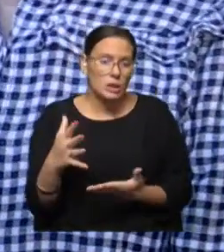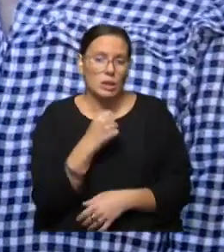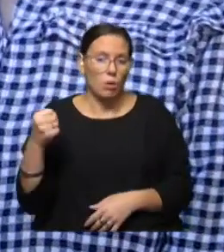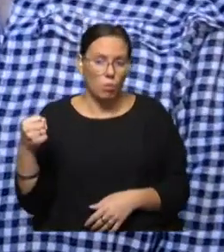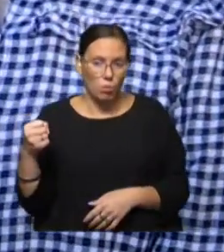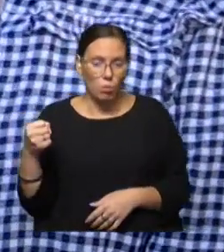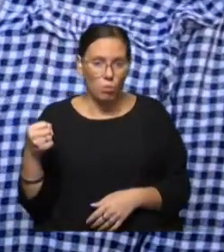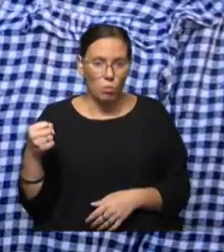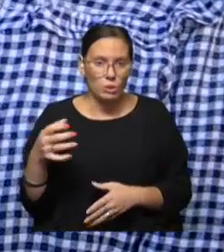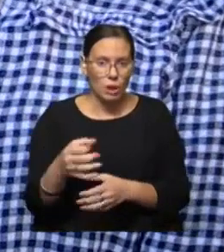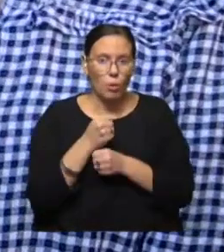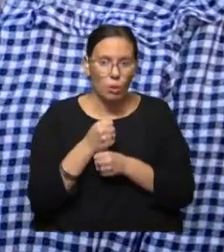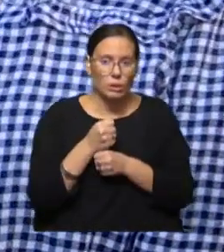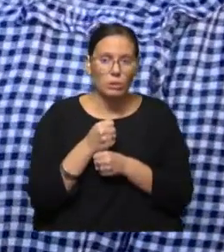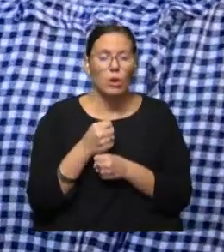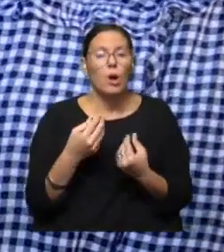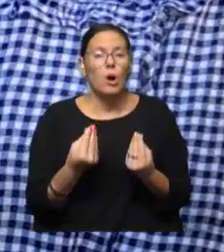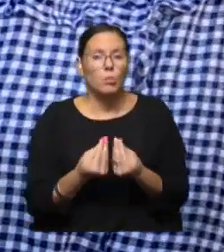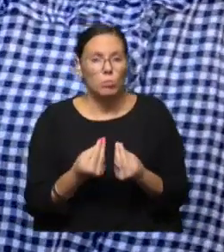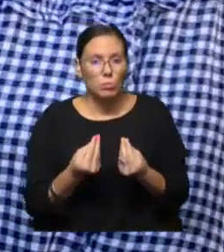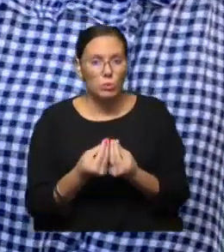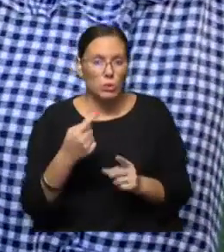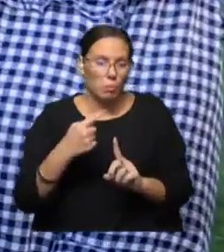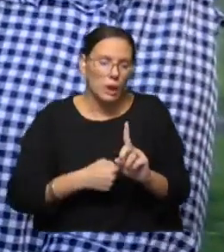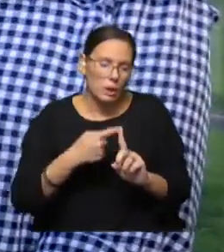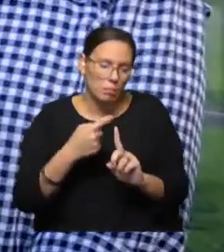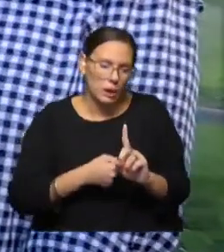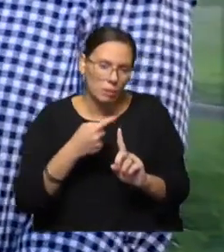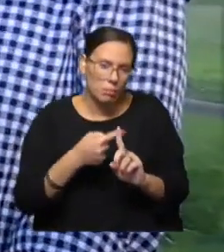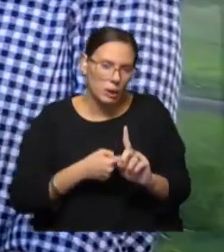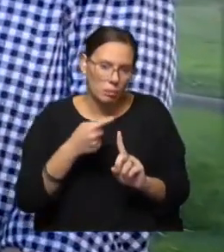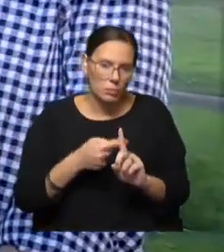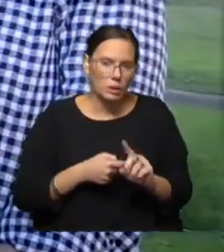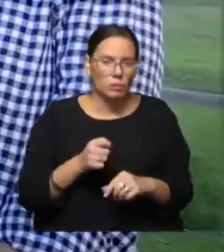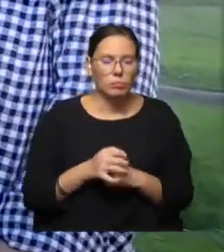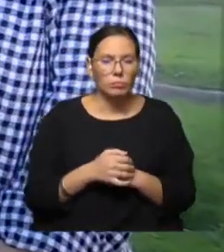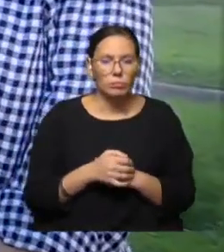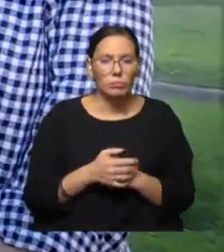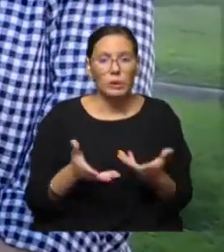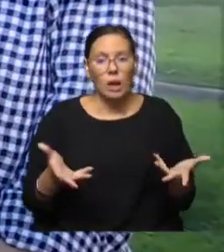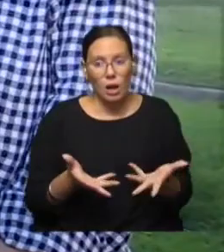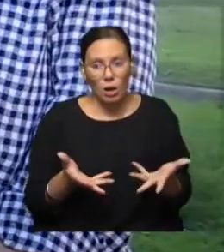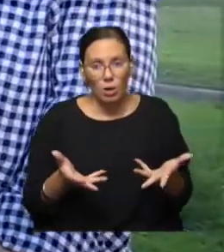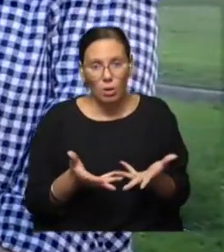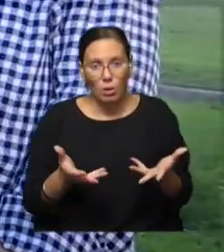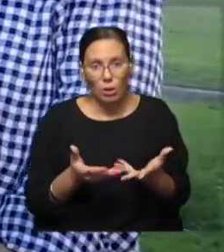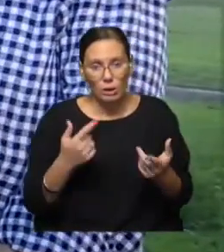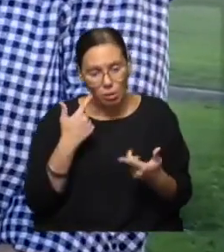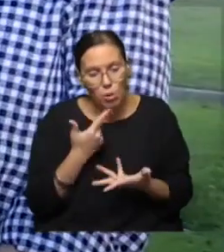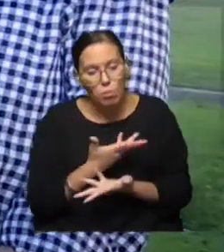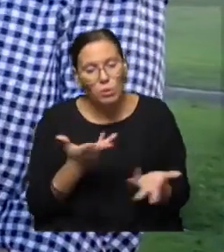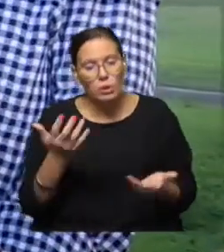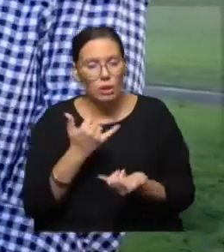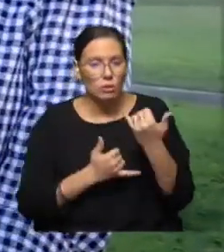de que sufrieron muchos durante muchos meses. Y bueno, ahora estamos descorriendo ese velo y parte de